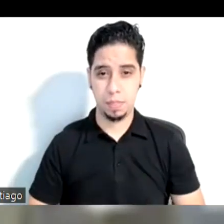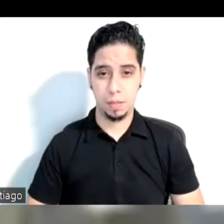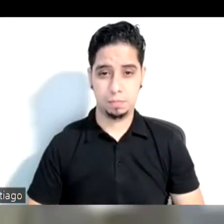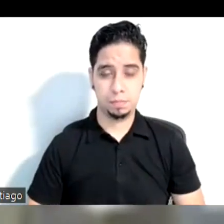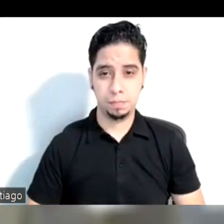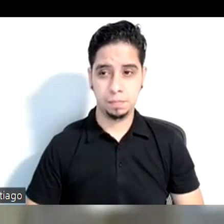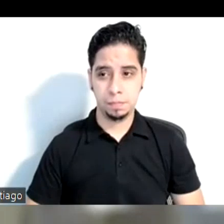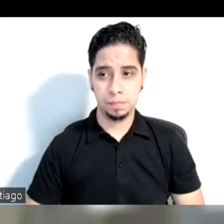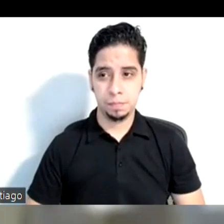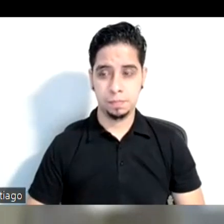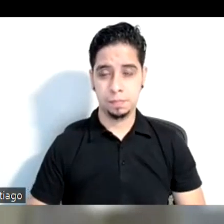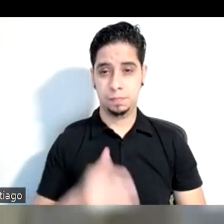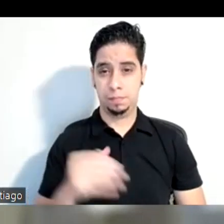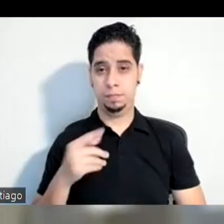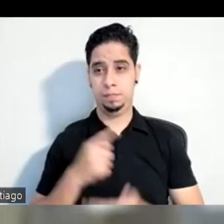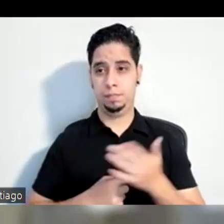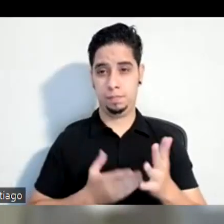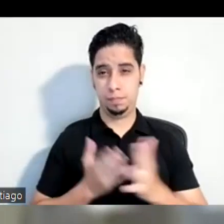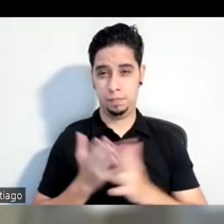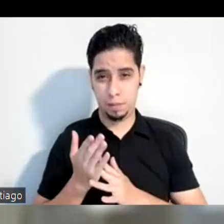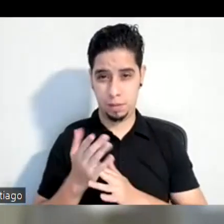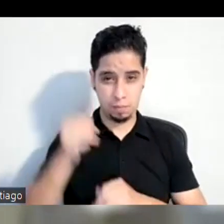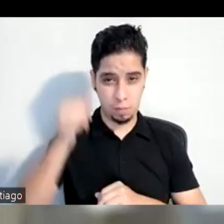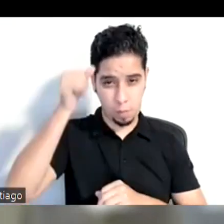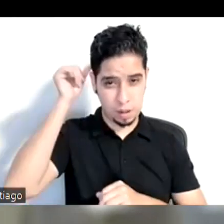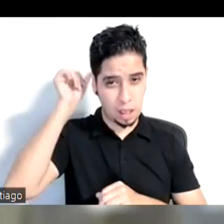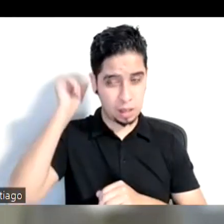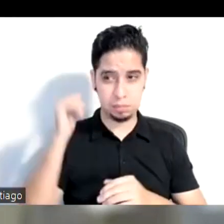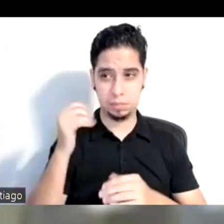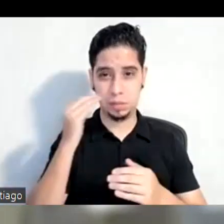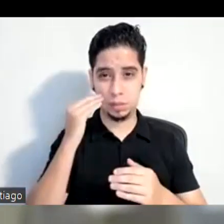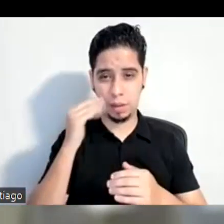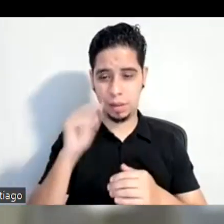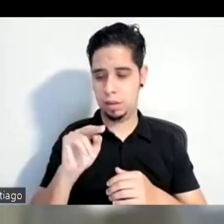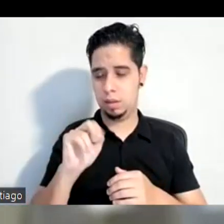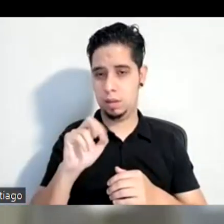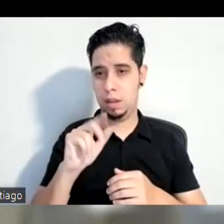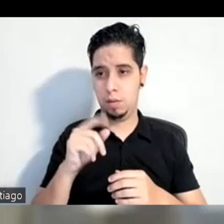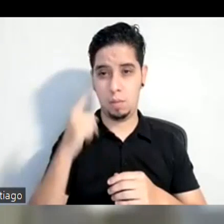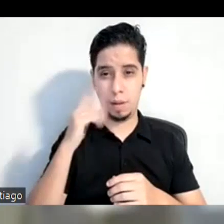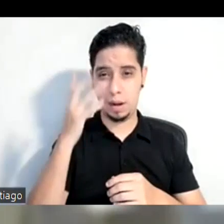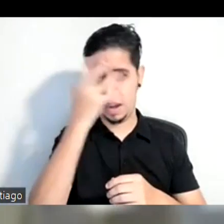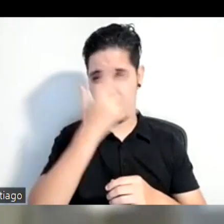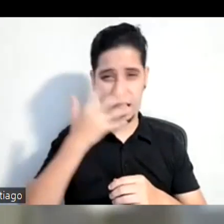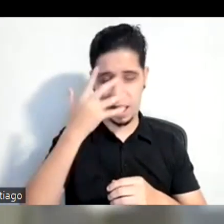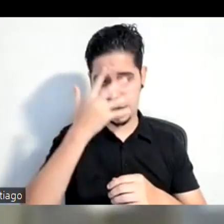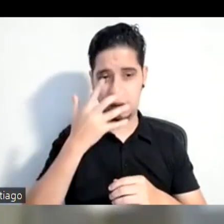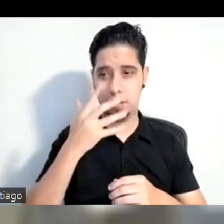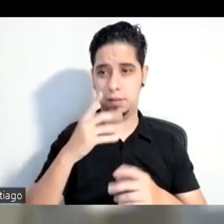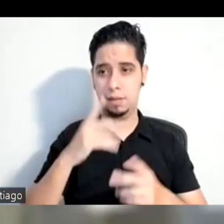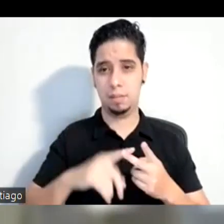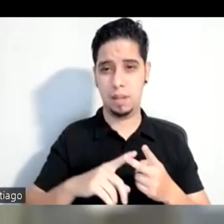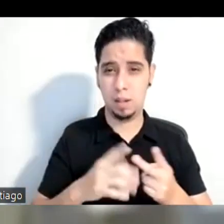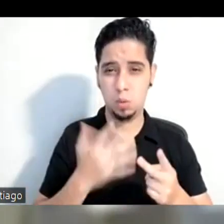Y que a través de esta área por donde ellos operan, pasan muchos de los nervios para la cara, el nervio facial, el